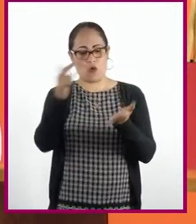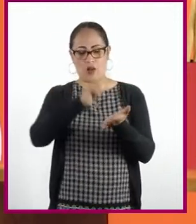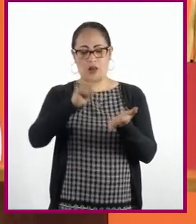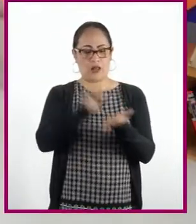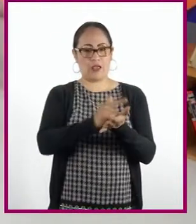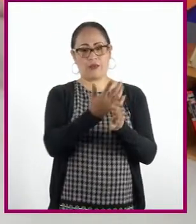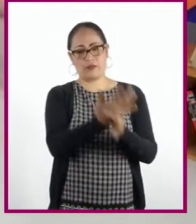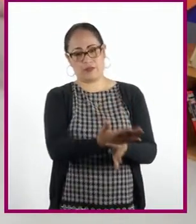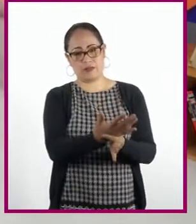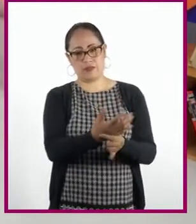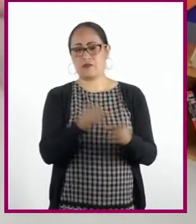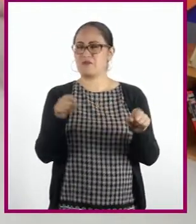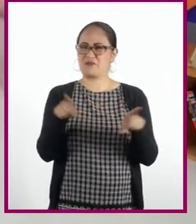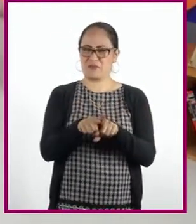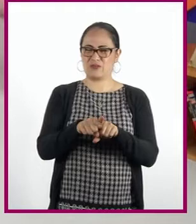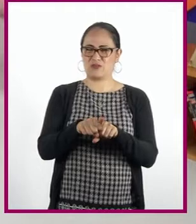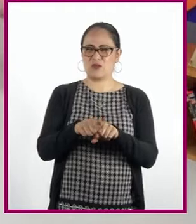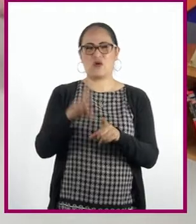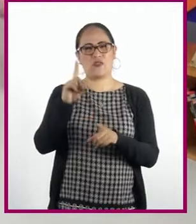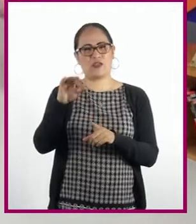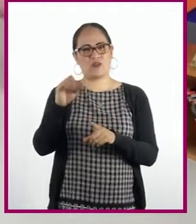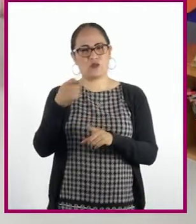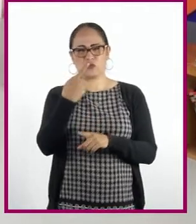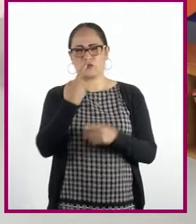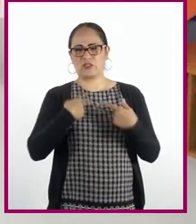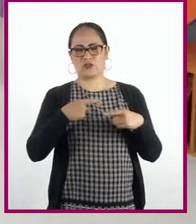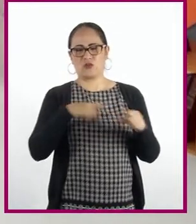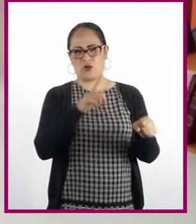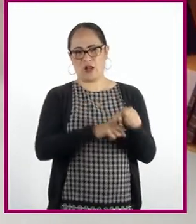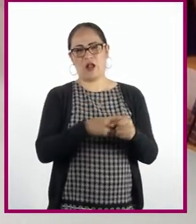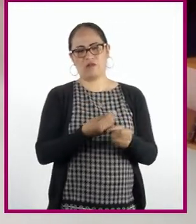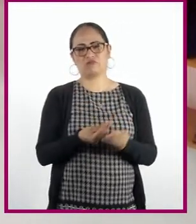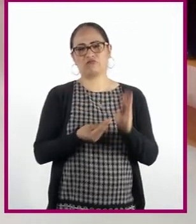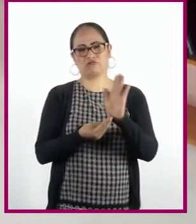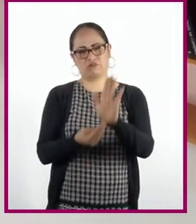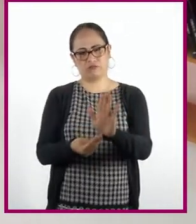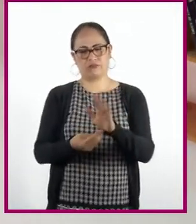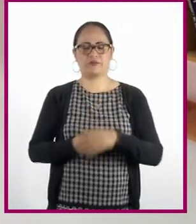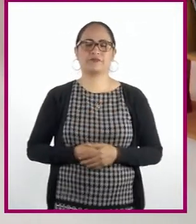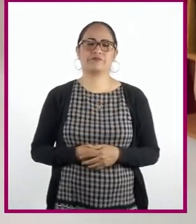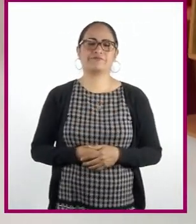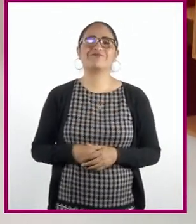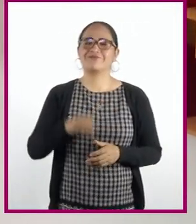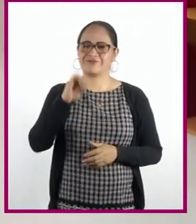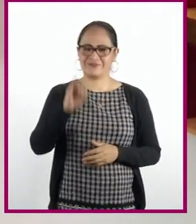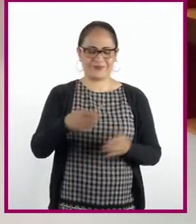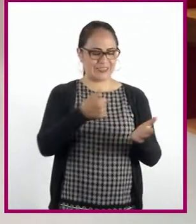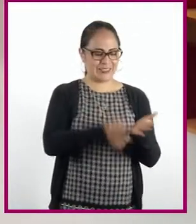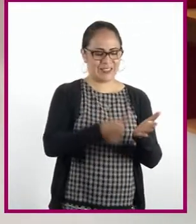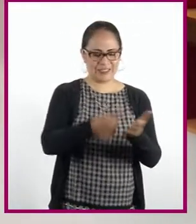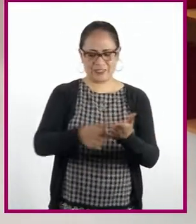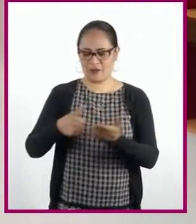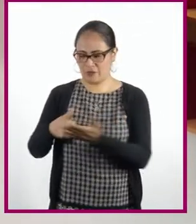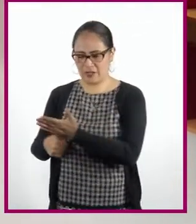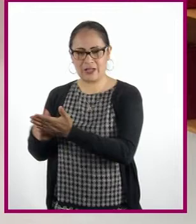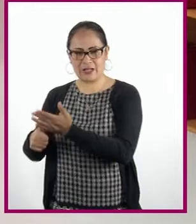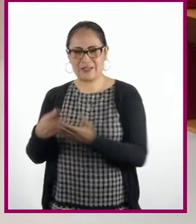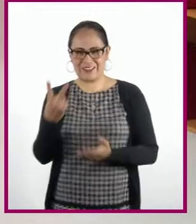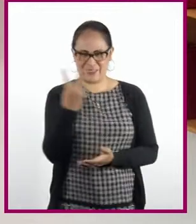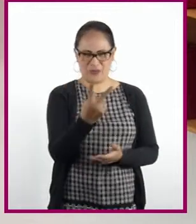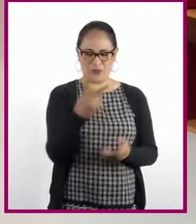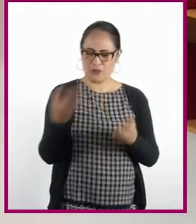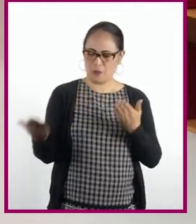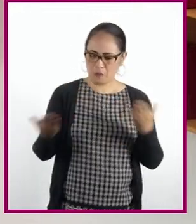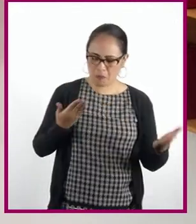datos. Muy bien. Como pudiste observar, las cartas que presentamos tienen semejanzas